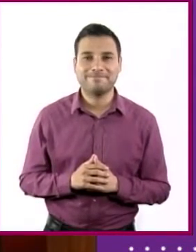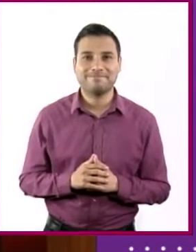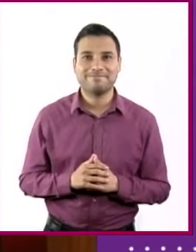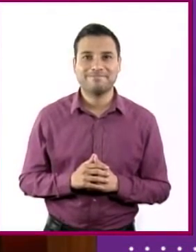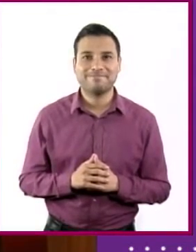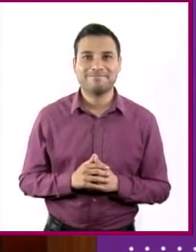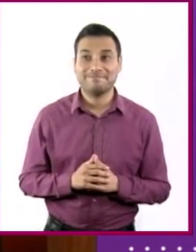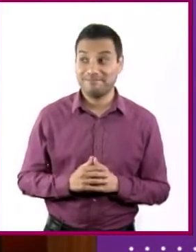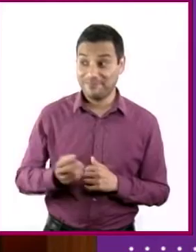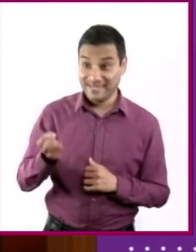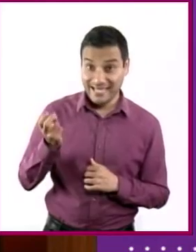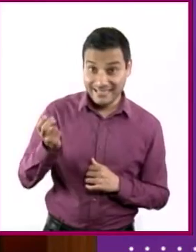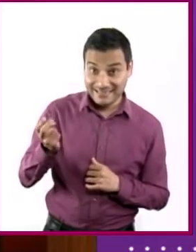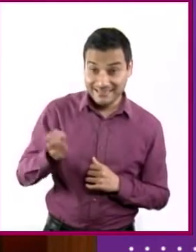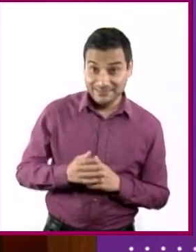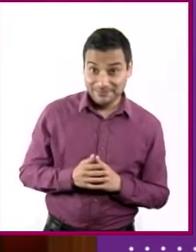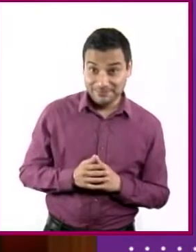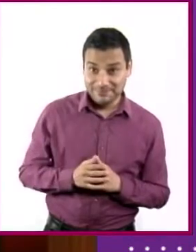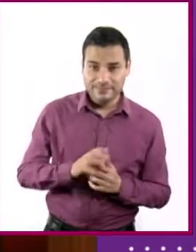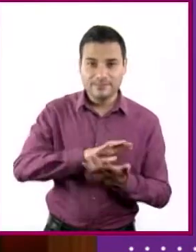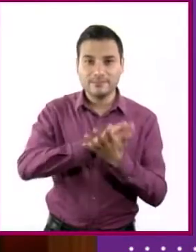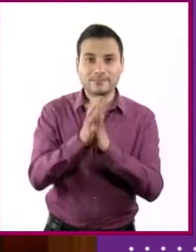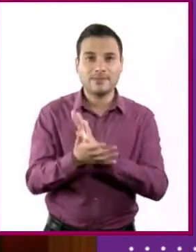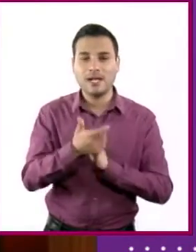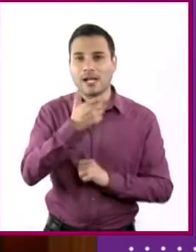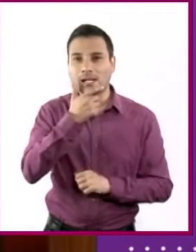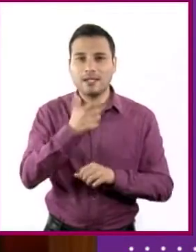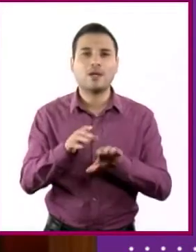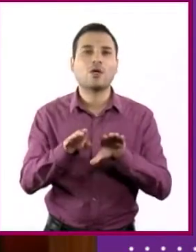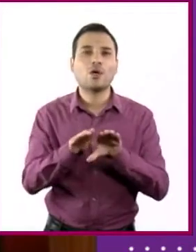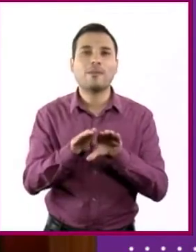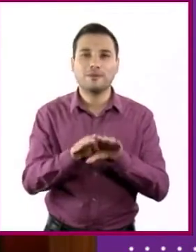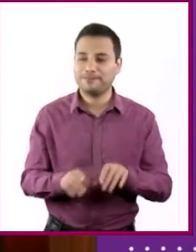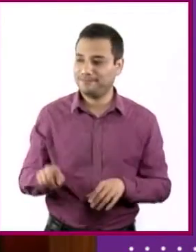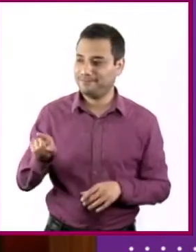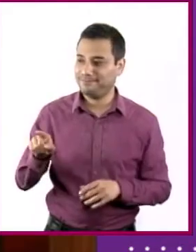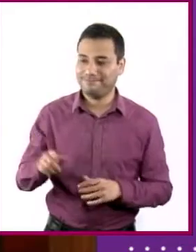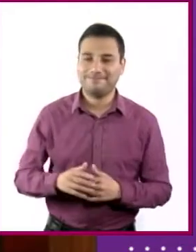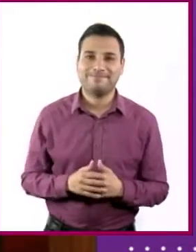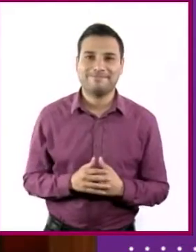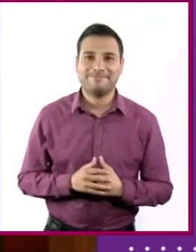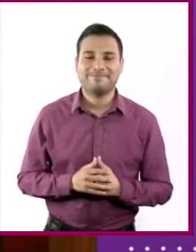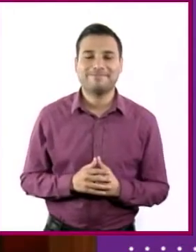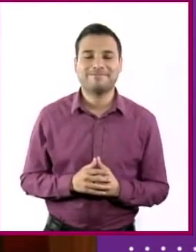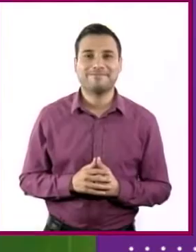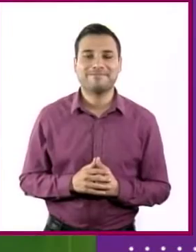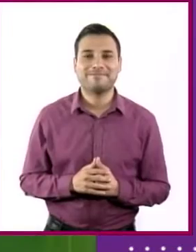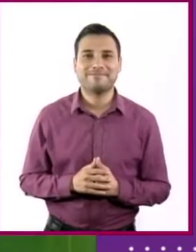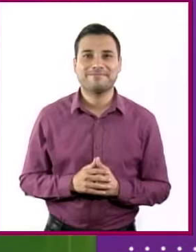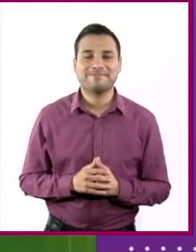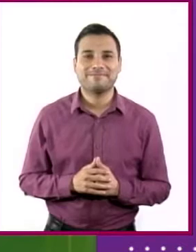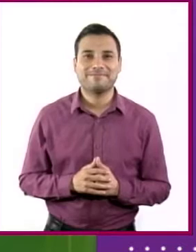Esta oración, en inglés, se diría así. Could you play soccer when you were a child?